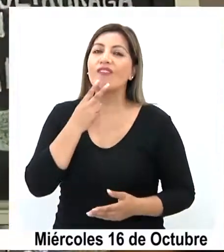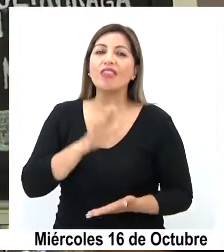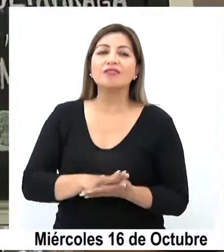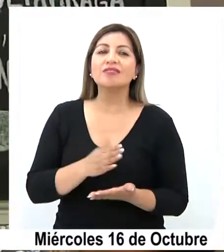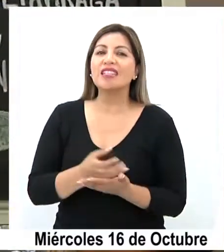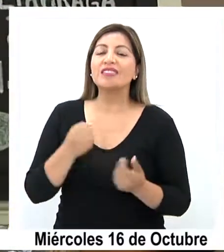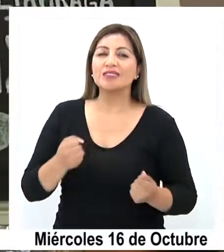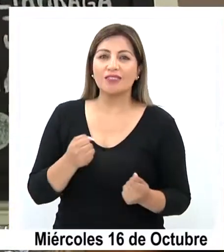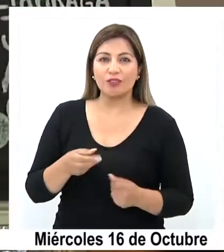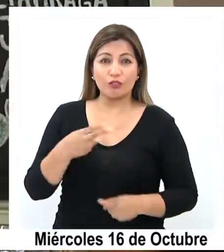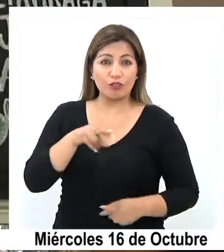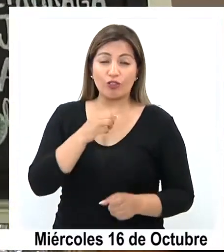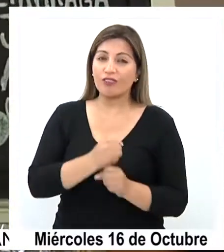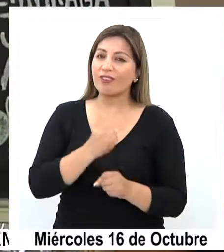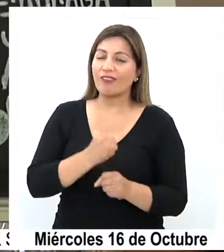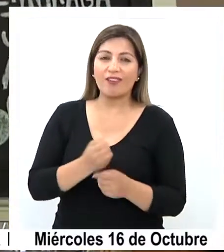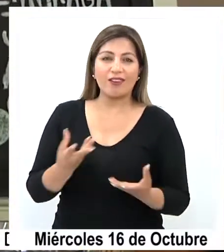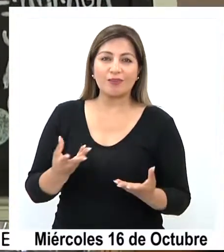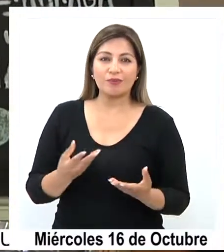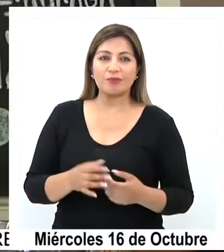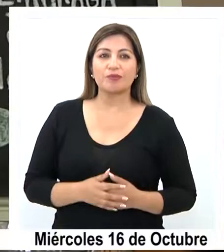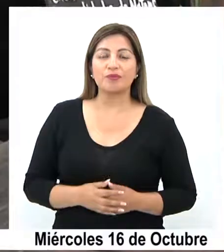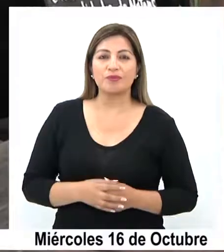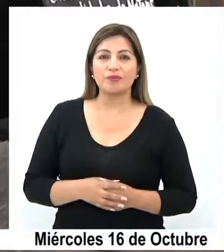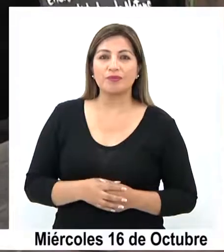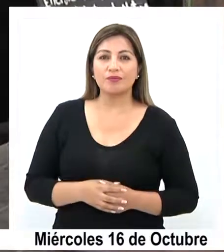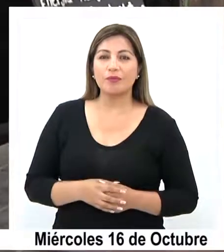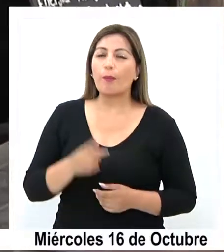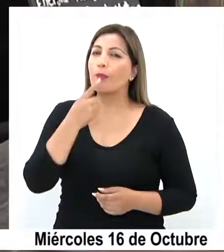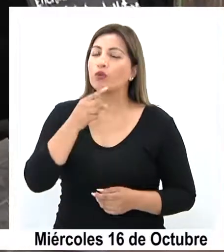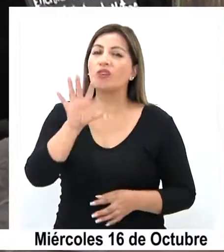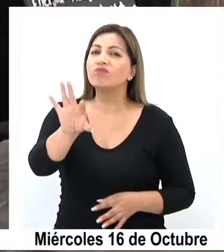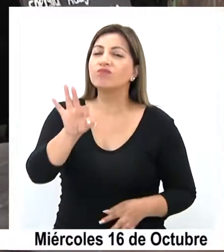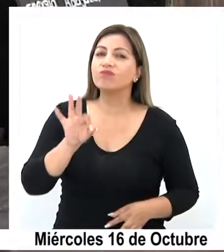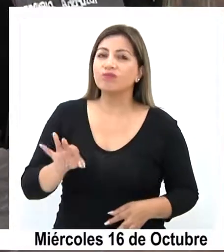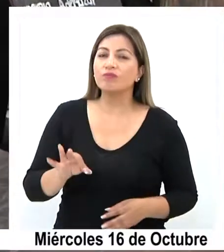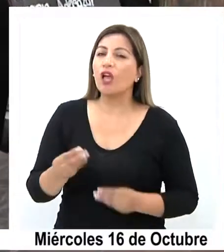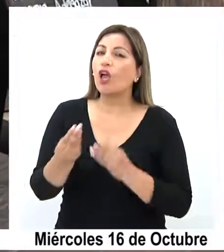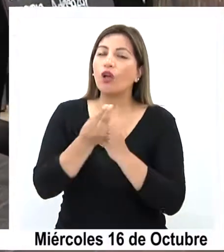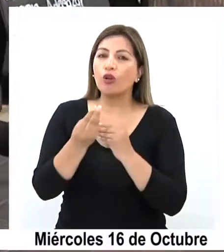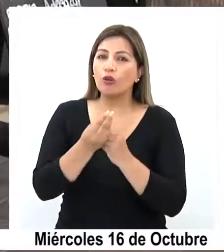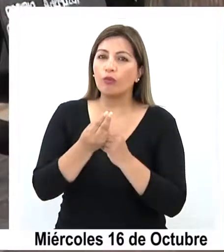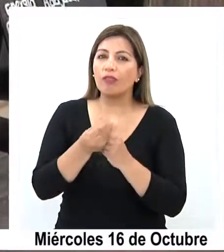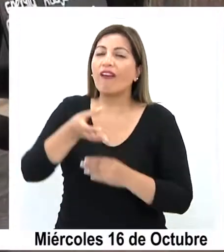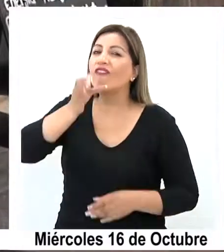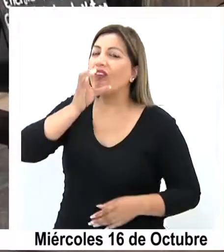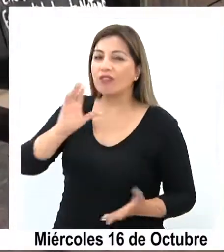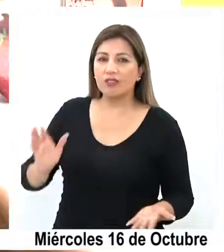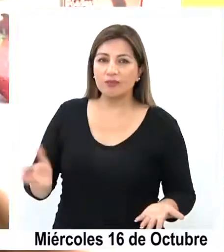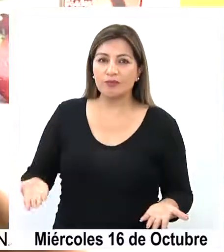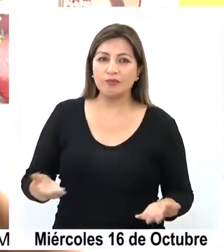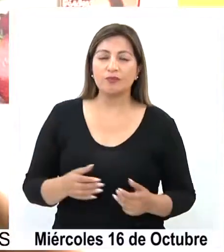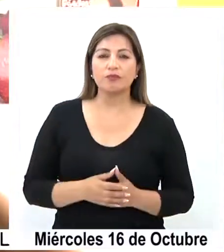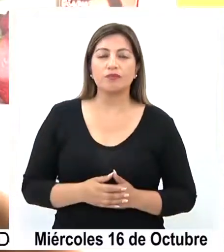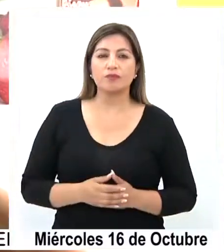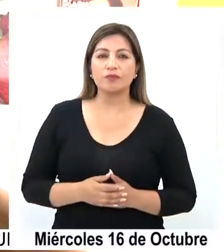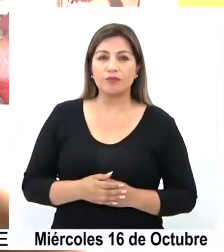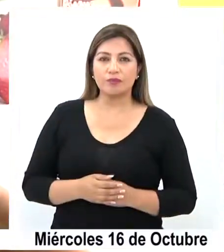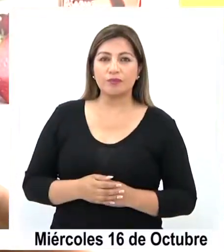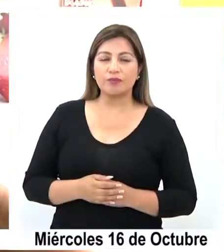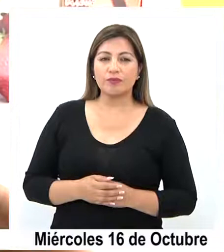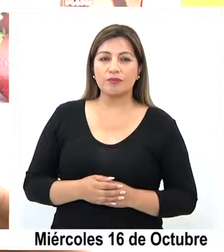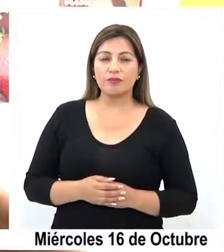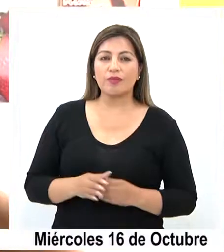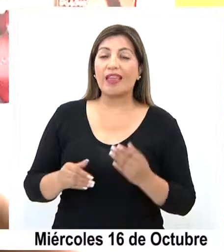saludable como trabajamos acá con Nativos de Restaurante. ¿Cuáles son las opciones tanto en comidas como en bebidas? Mira, tenemos